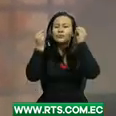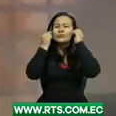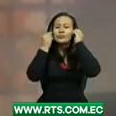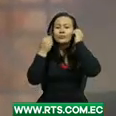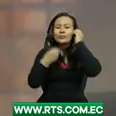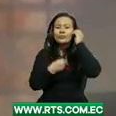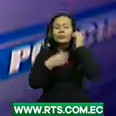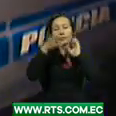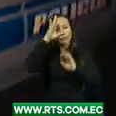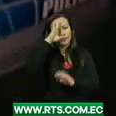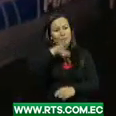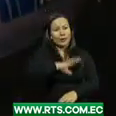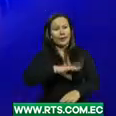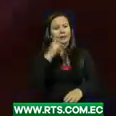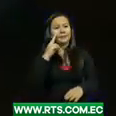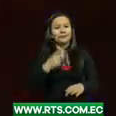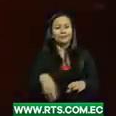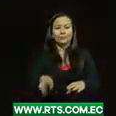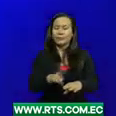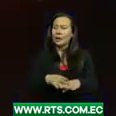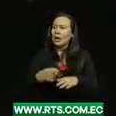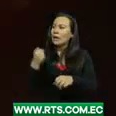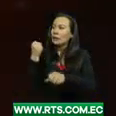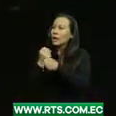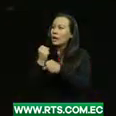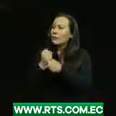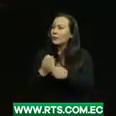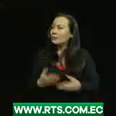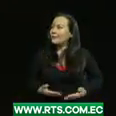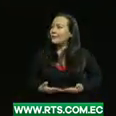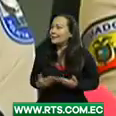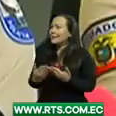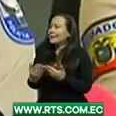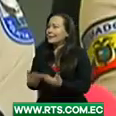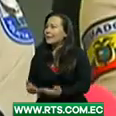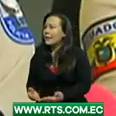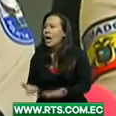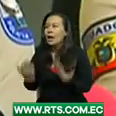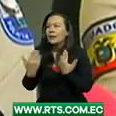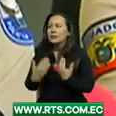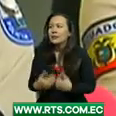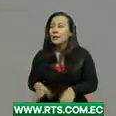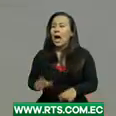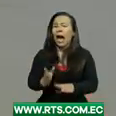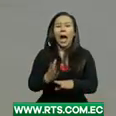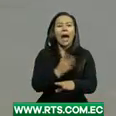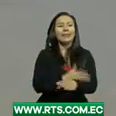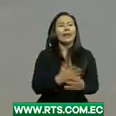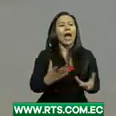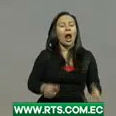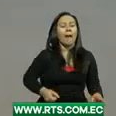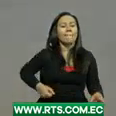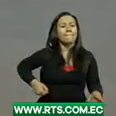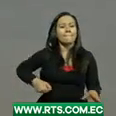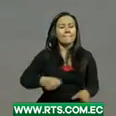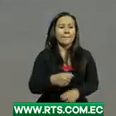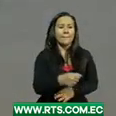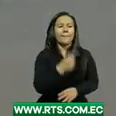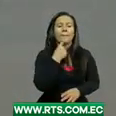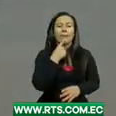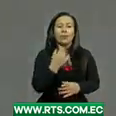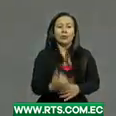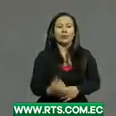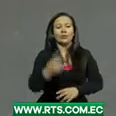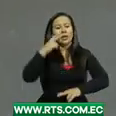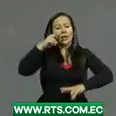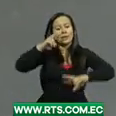Nacional está desarrollando su trabajo desde el punto de vista de una tentativa de asesinato. Y esperamos continuar este proceso